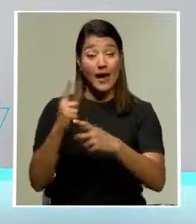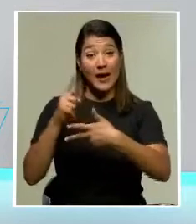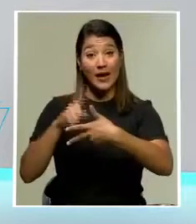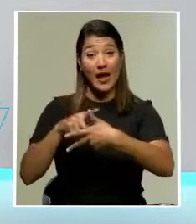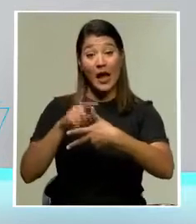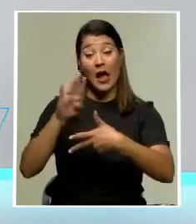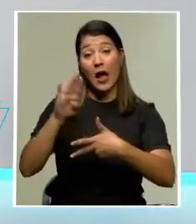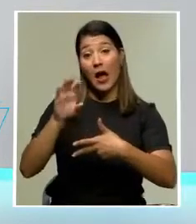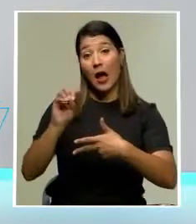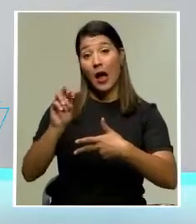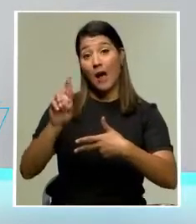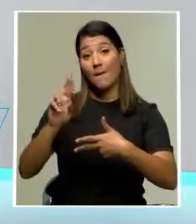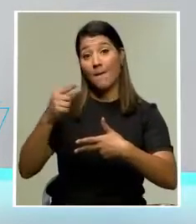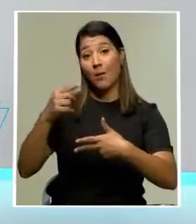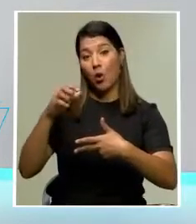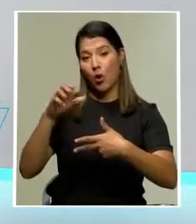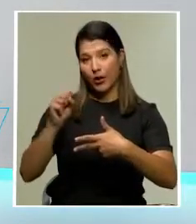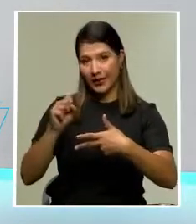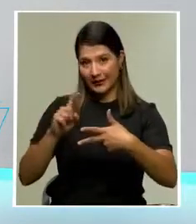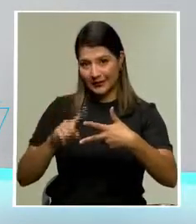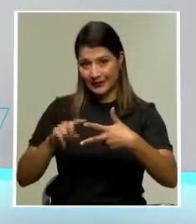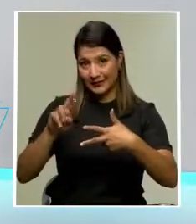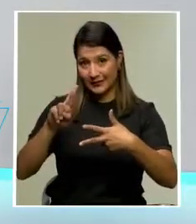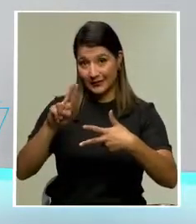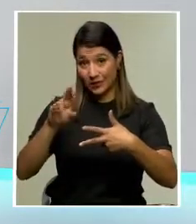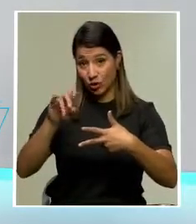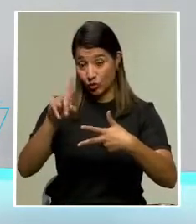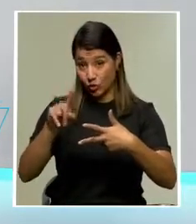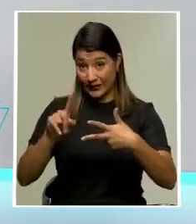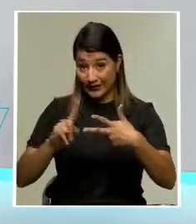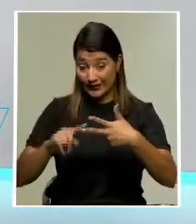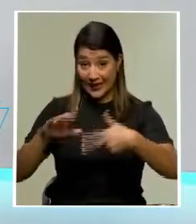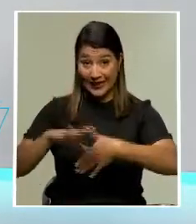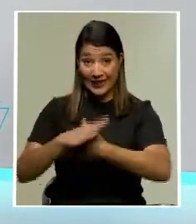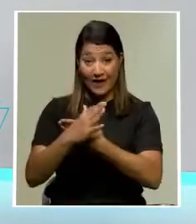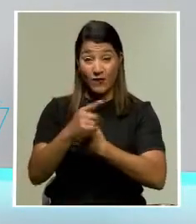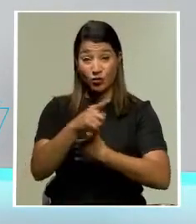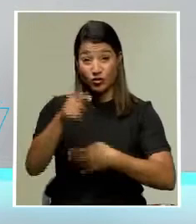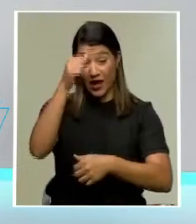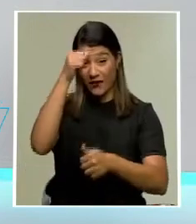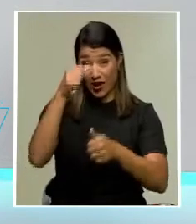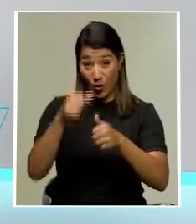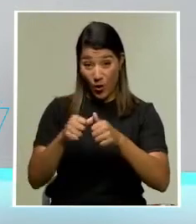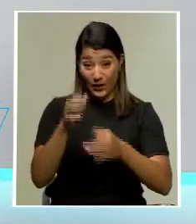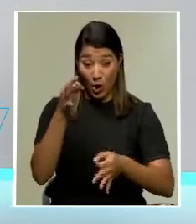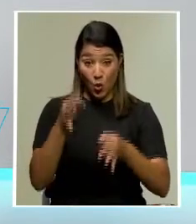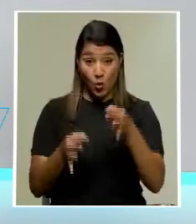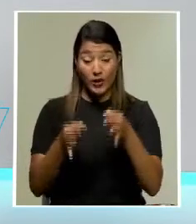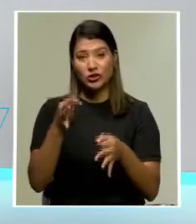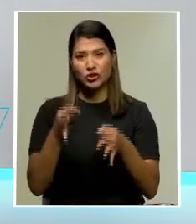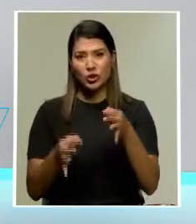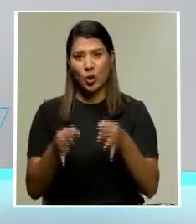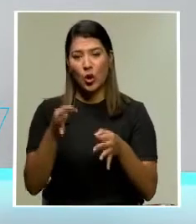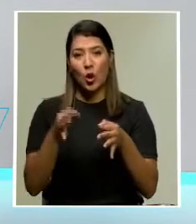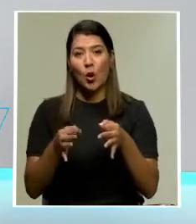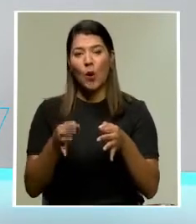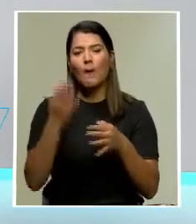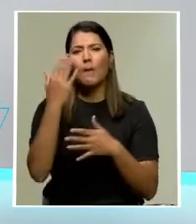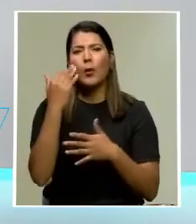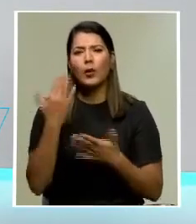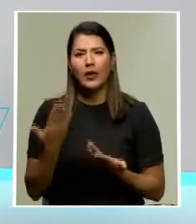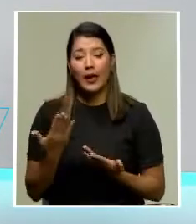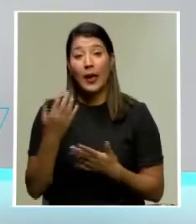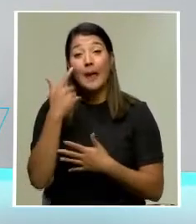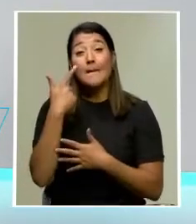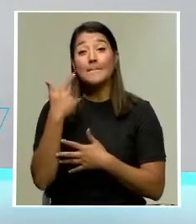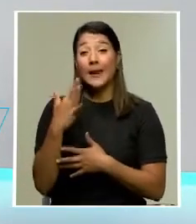Keylor Navas y principalmente a Keylor Navas. Recordemos que este juicio que se está realizando ahorita es esta querella por